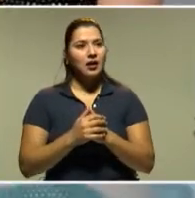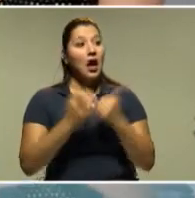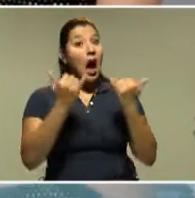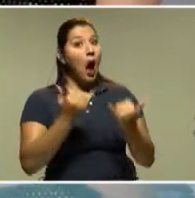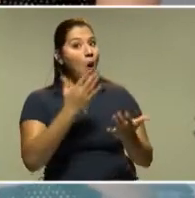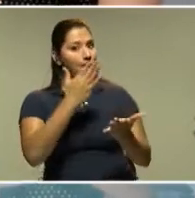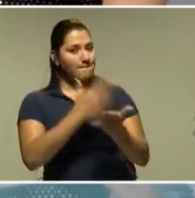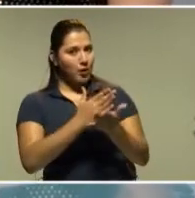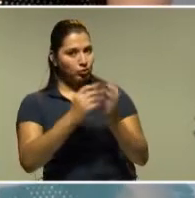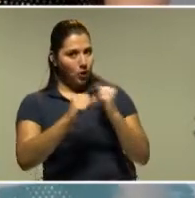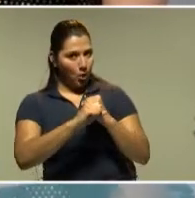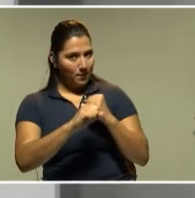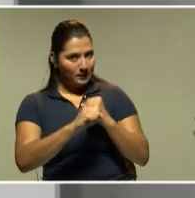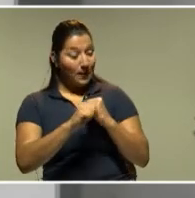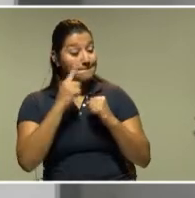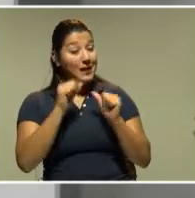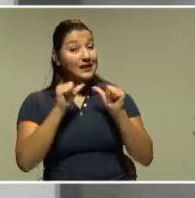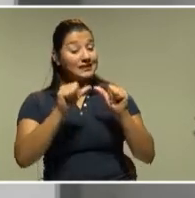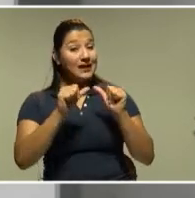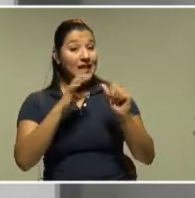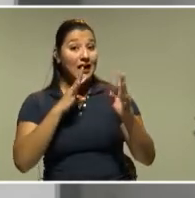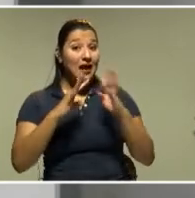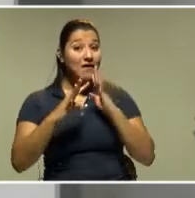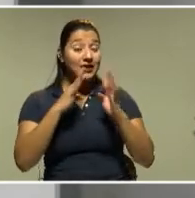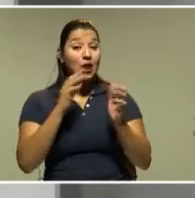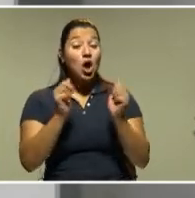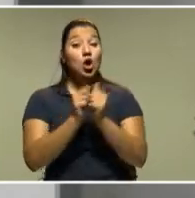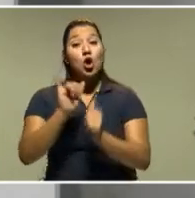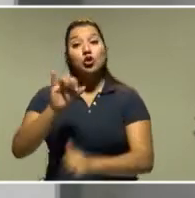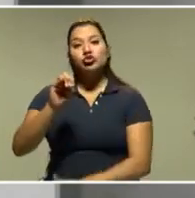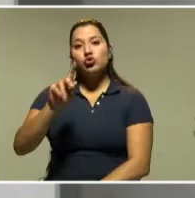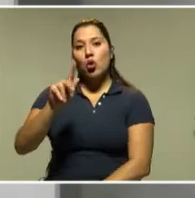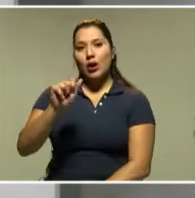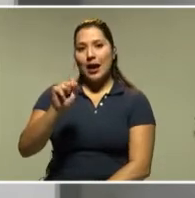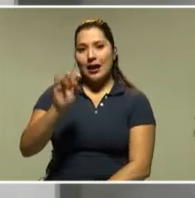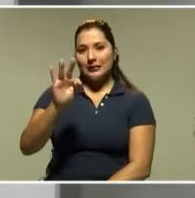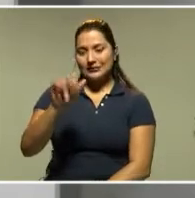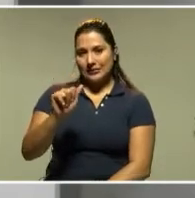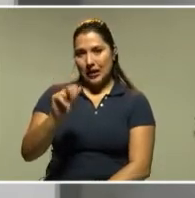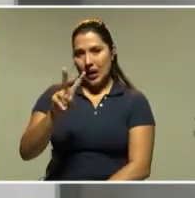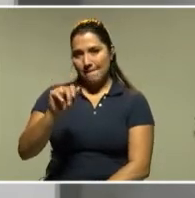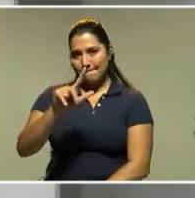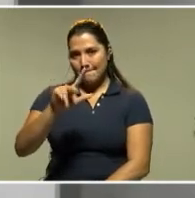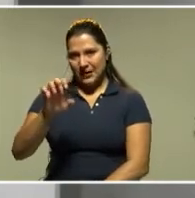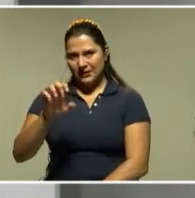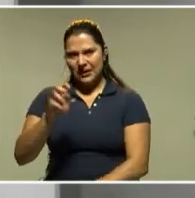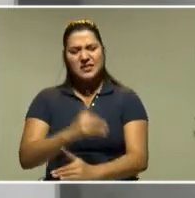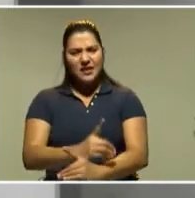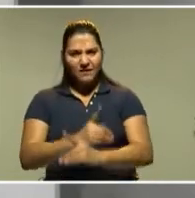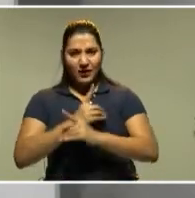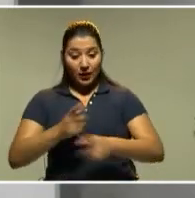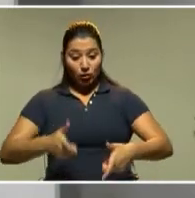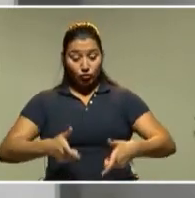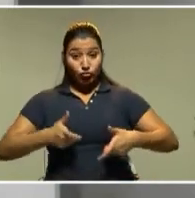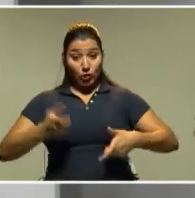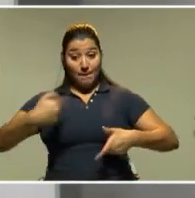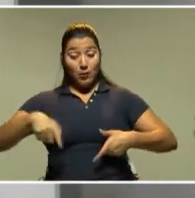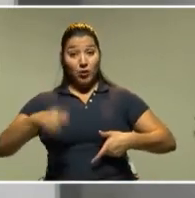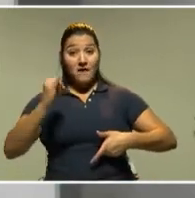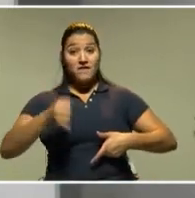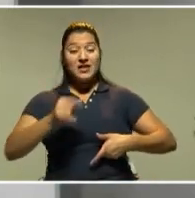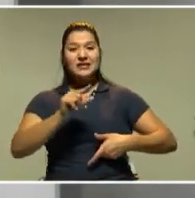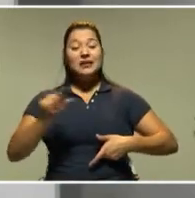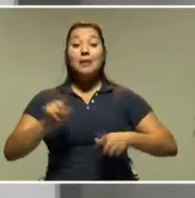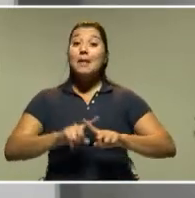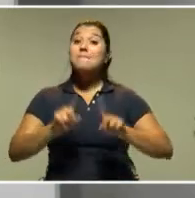una pausa comercial para seguir esta conversación con Yocasta Valle, quien va a defender su título mundial el próximo fin de